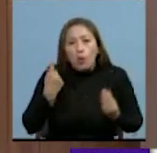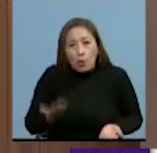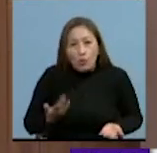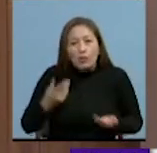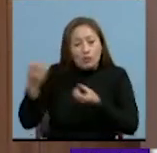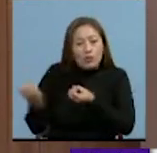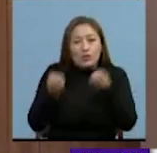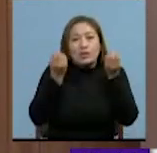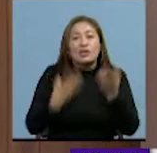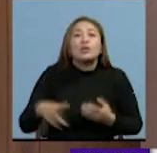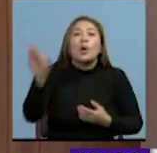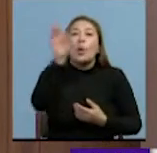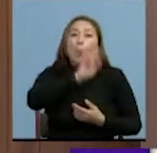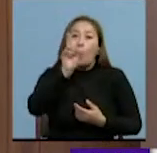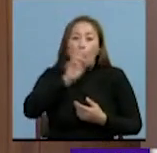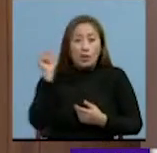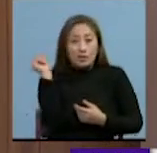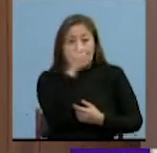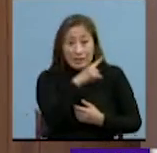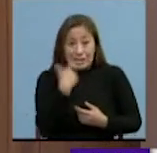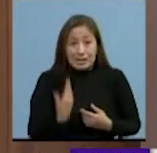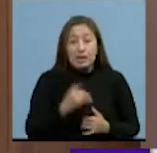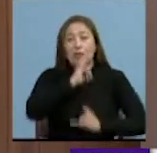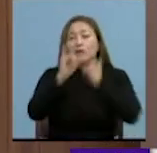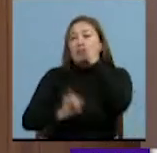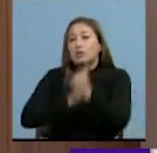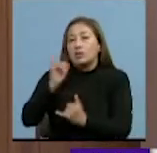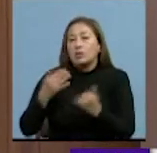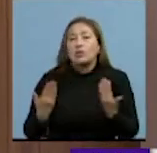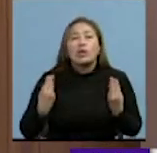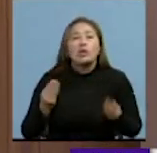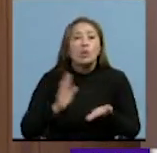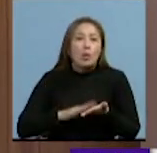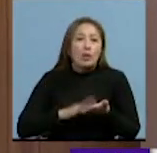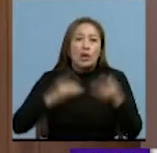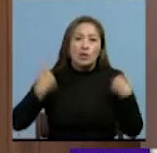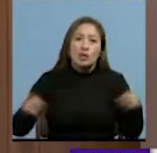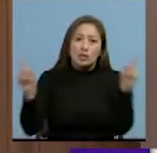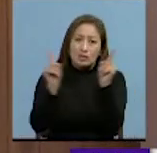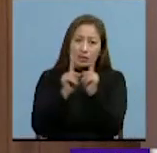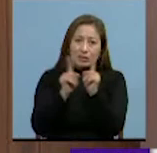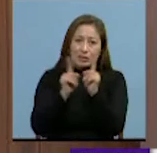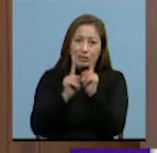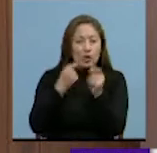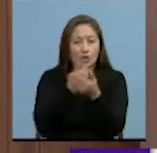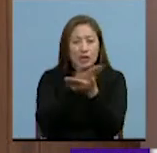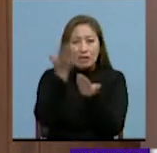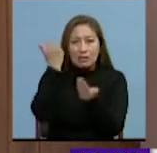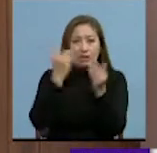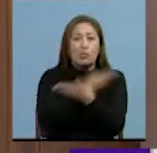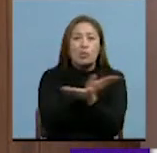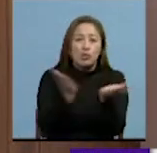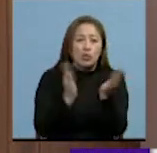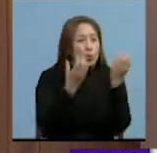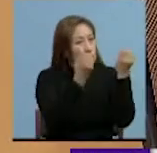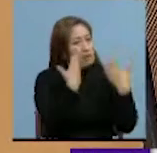hemos invitado a Claudia Figueroa para que nos cuente, para que nos haga un resumen de todo lo que se ha mostrado anoche. ¿Qué tal, Claudia?